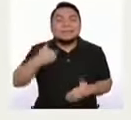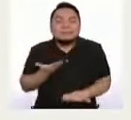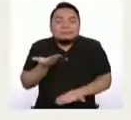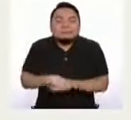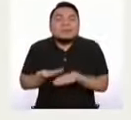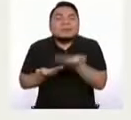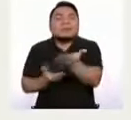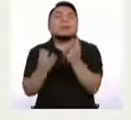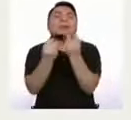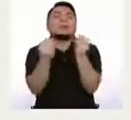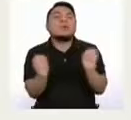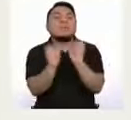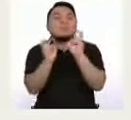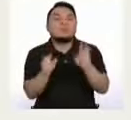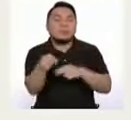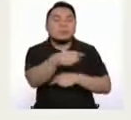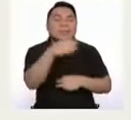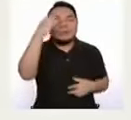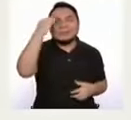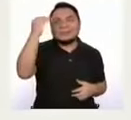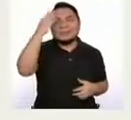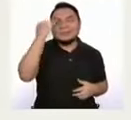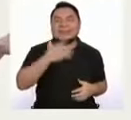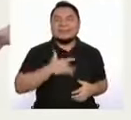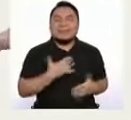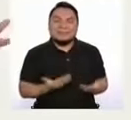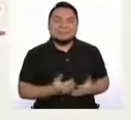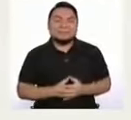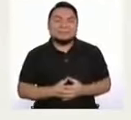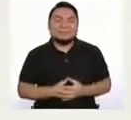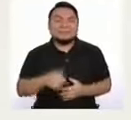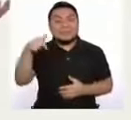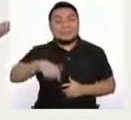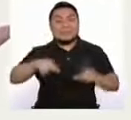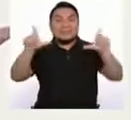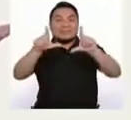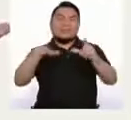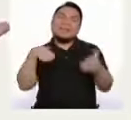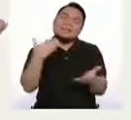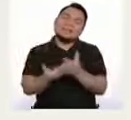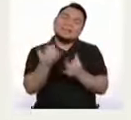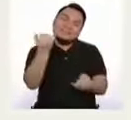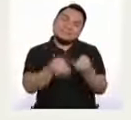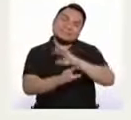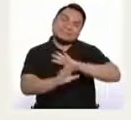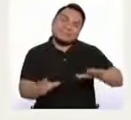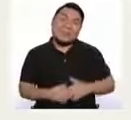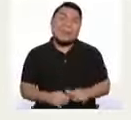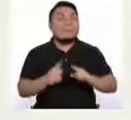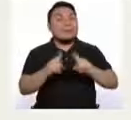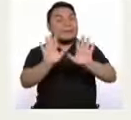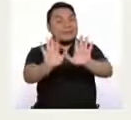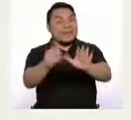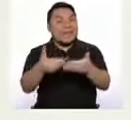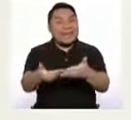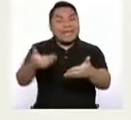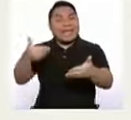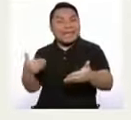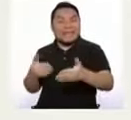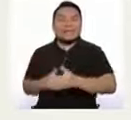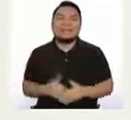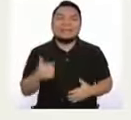muchas oportunidades para experimentar. El programa está llegando a su fin, pero antes de irme